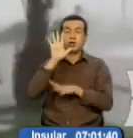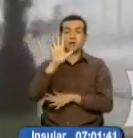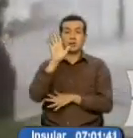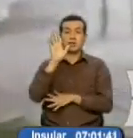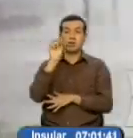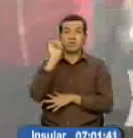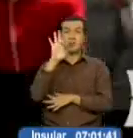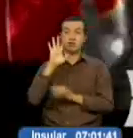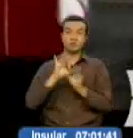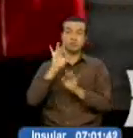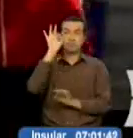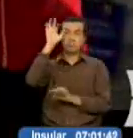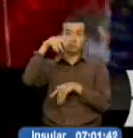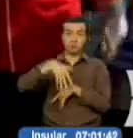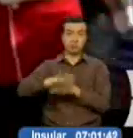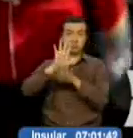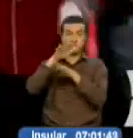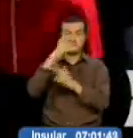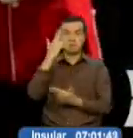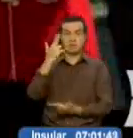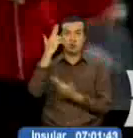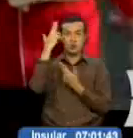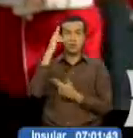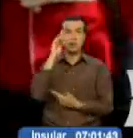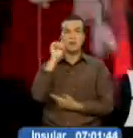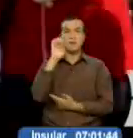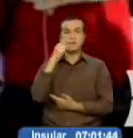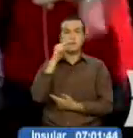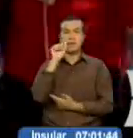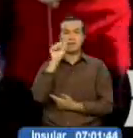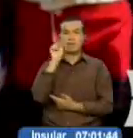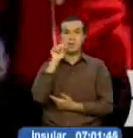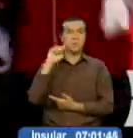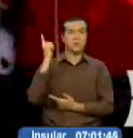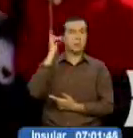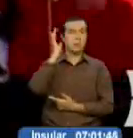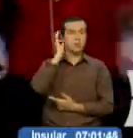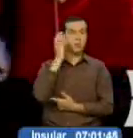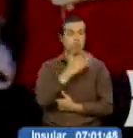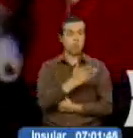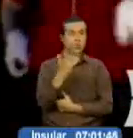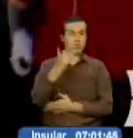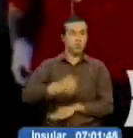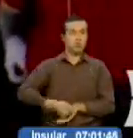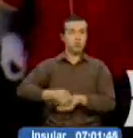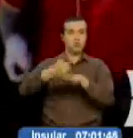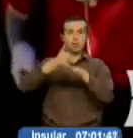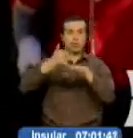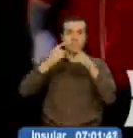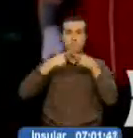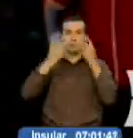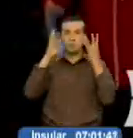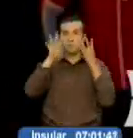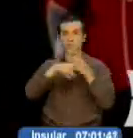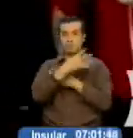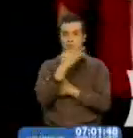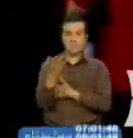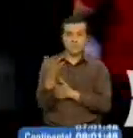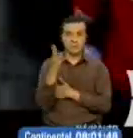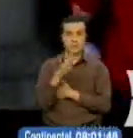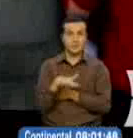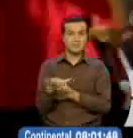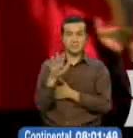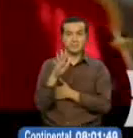altura. La militar canadiense Megan Coates se convierte en la primera mujer al mando de las tropas de la Guardia Real Británica en el Palacio de